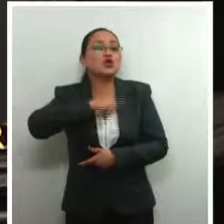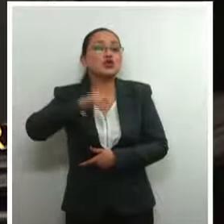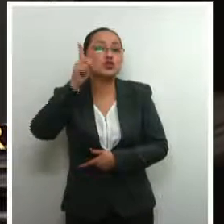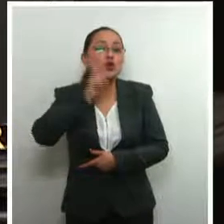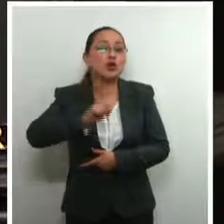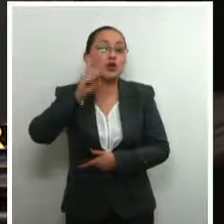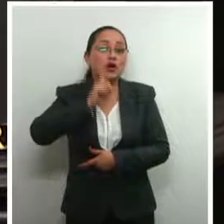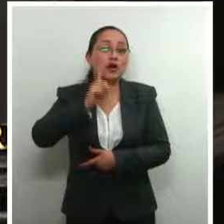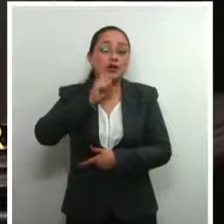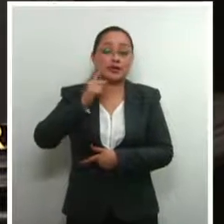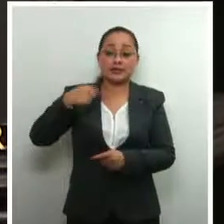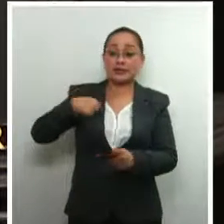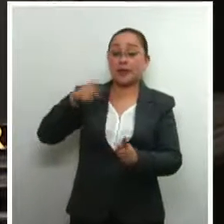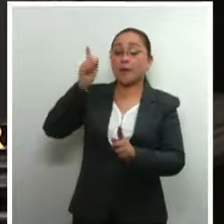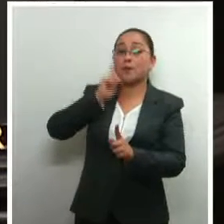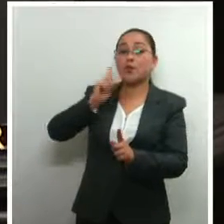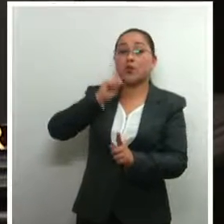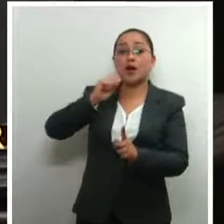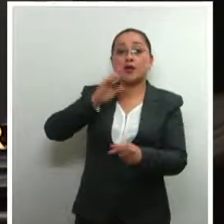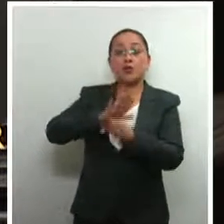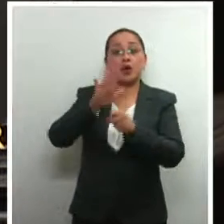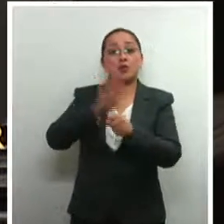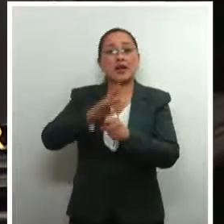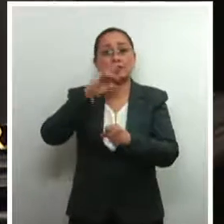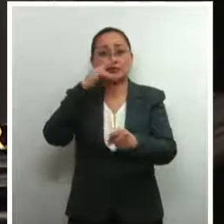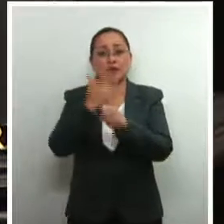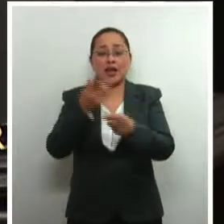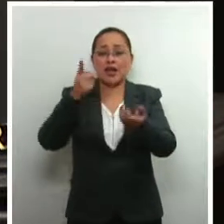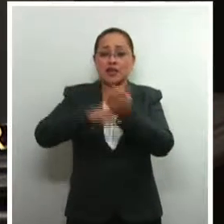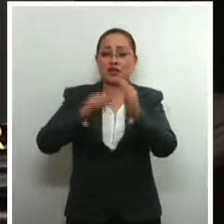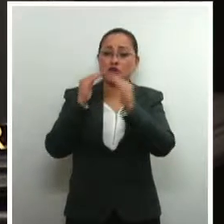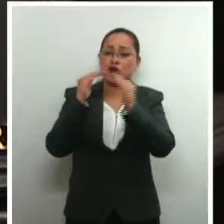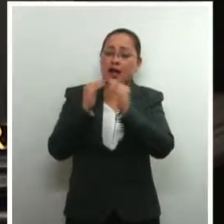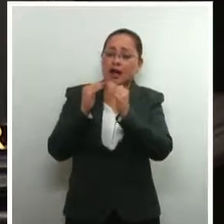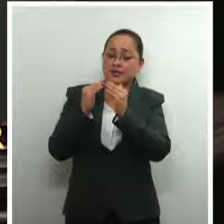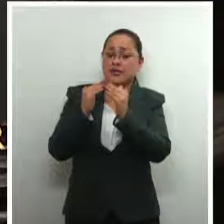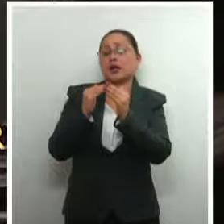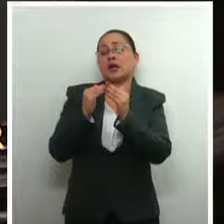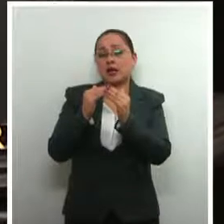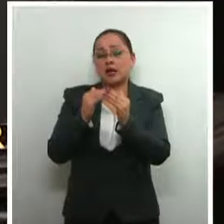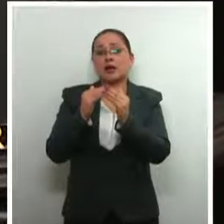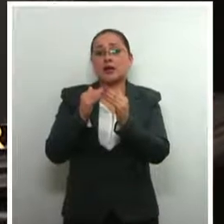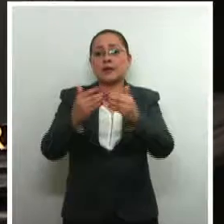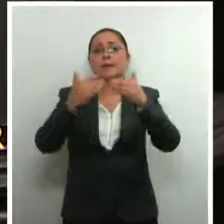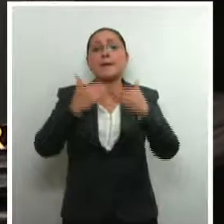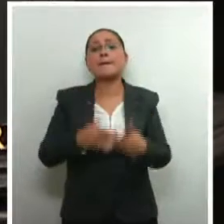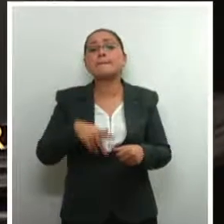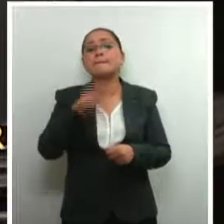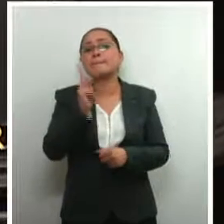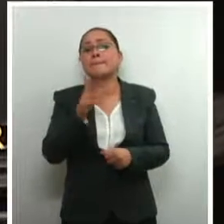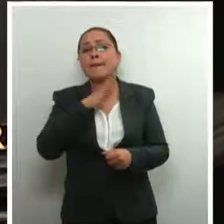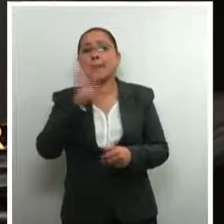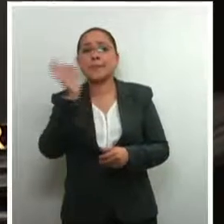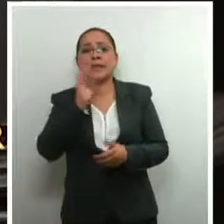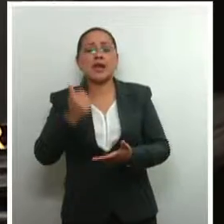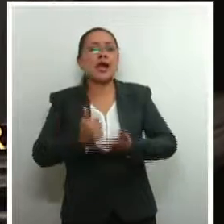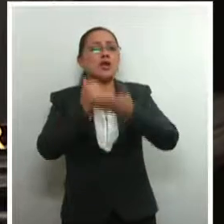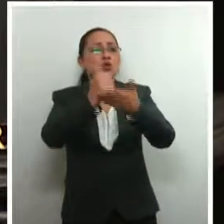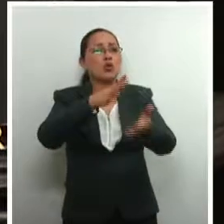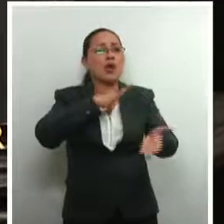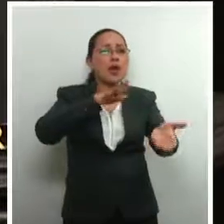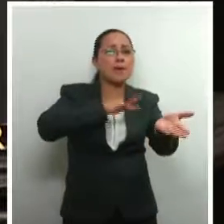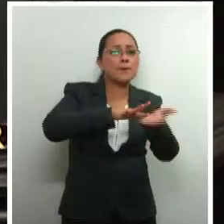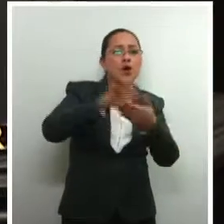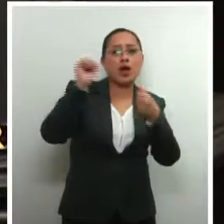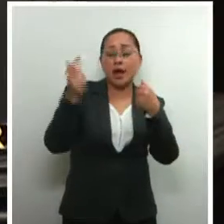Las mujeres se ocupan de todas las cuestiones caseras por lo general, aunque tengan ayuda, aunque tengan apoyo,